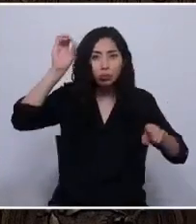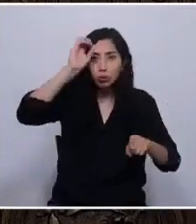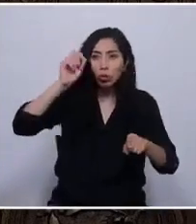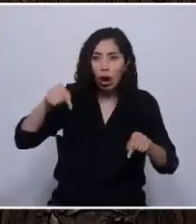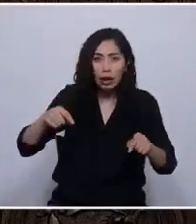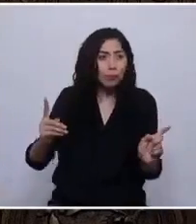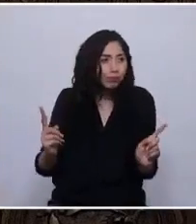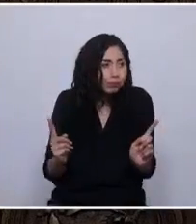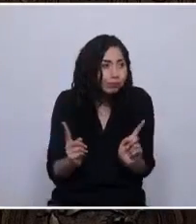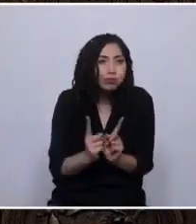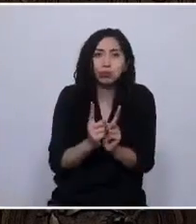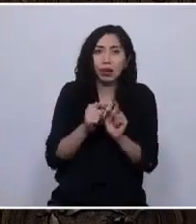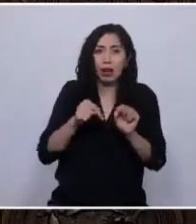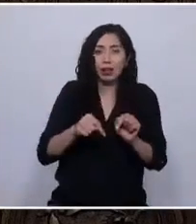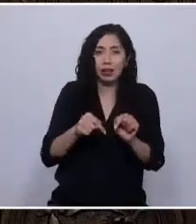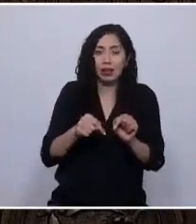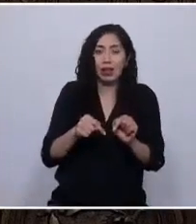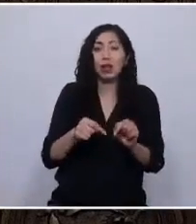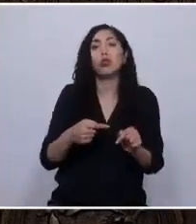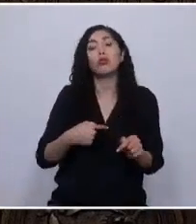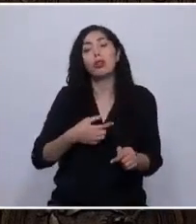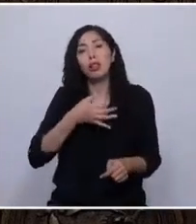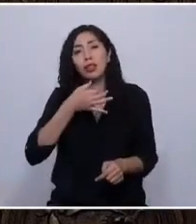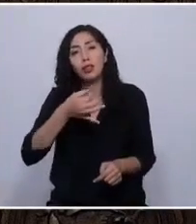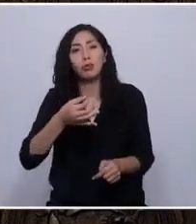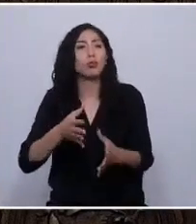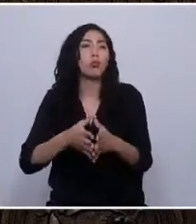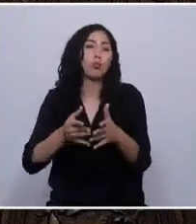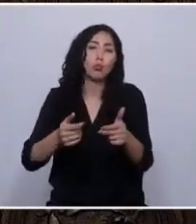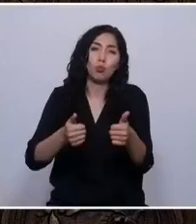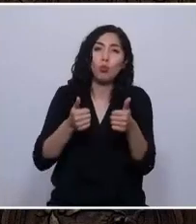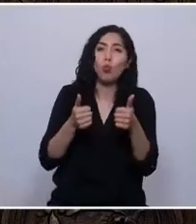reencontrar. Les deseo mucho éxito en el trabajo que